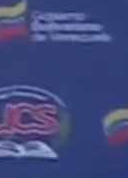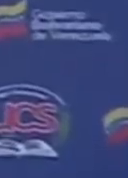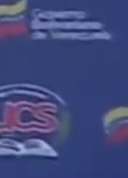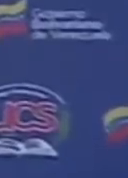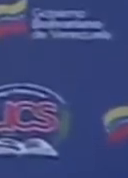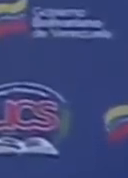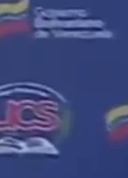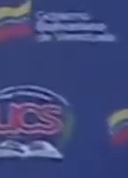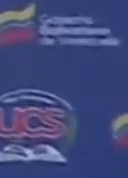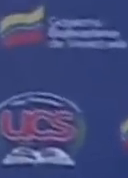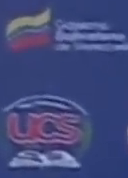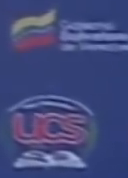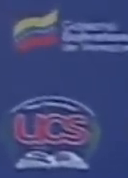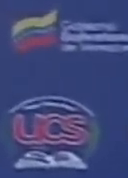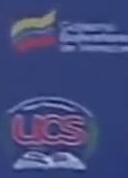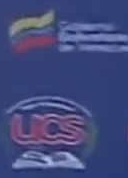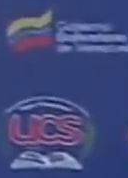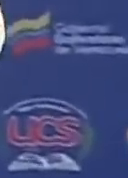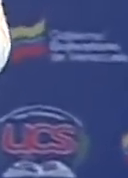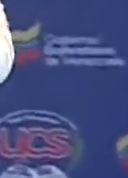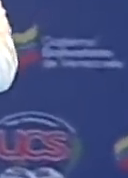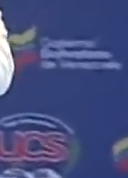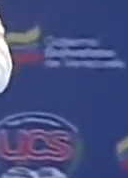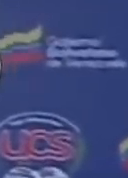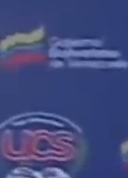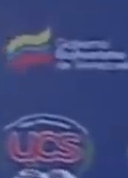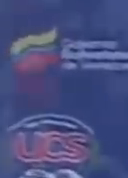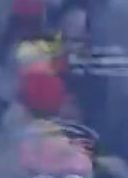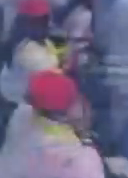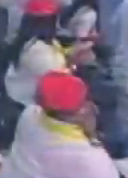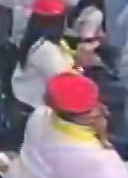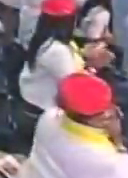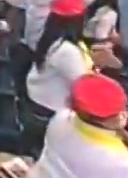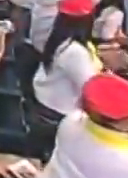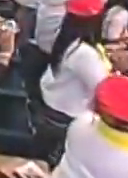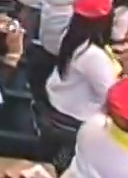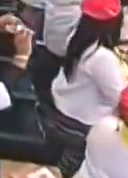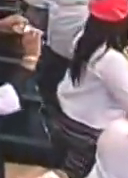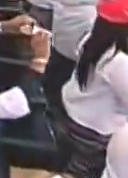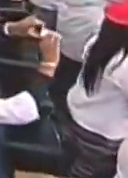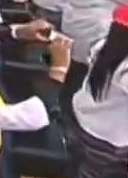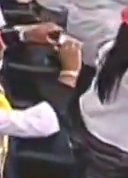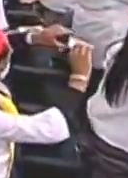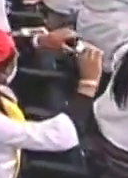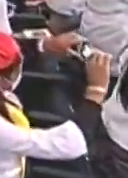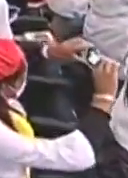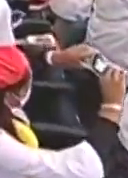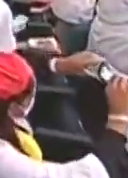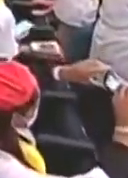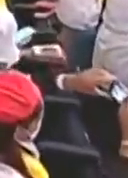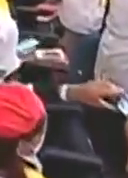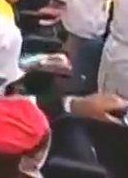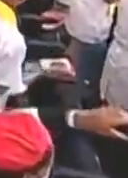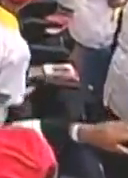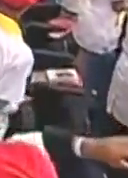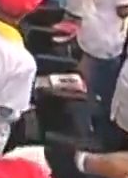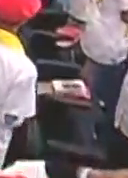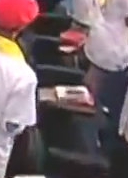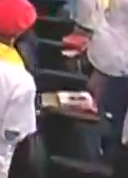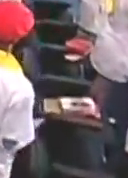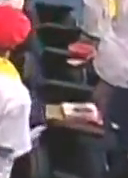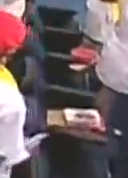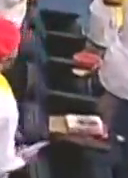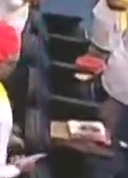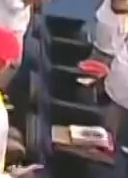que la misión Barrio Adentro, más temprano que tarde, esté en manos de profesionales de la salud venezolanos, siempre contando con